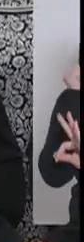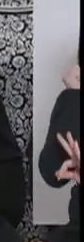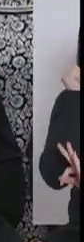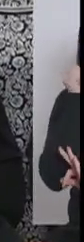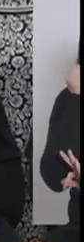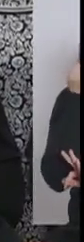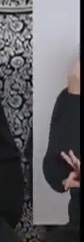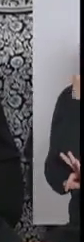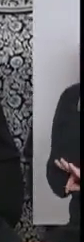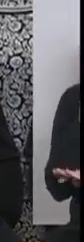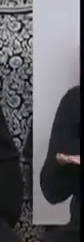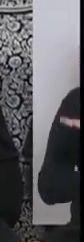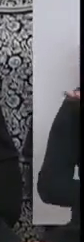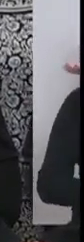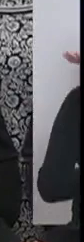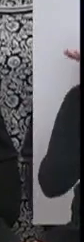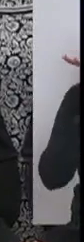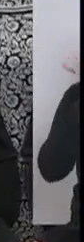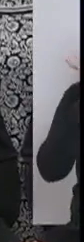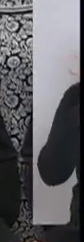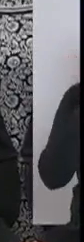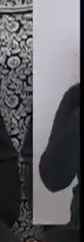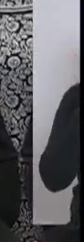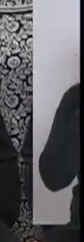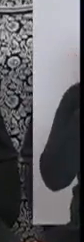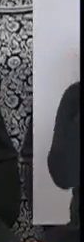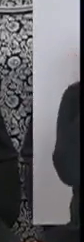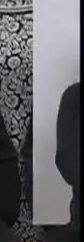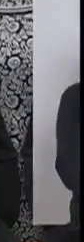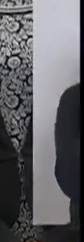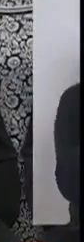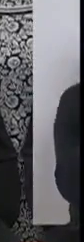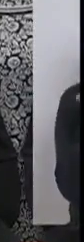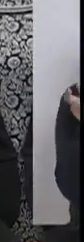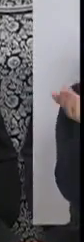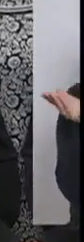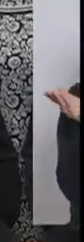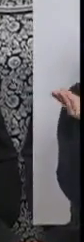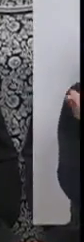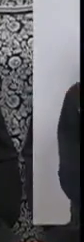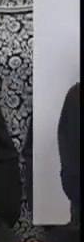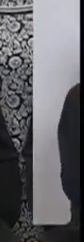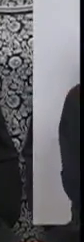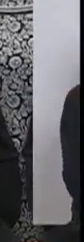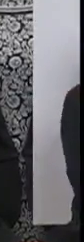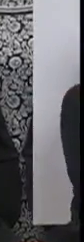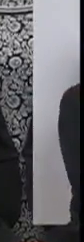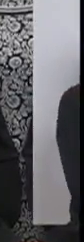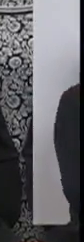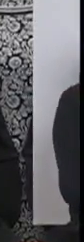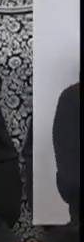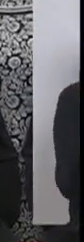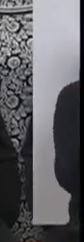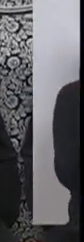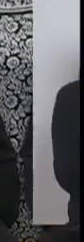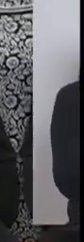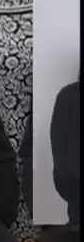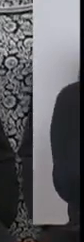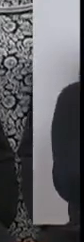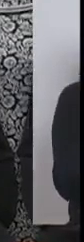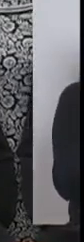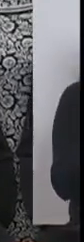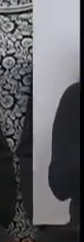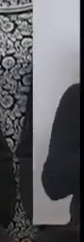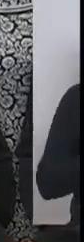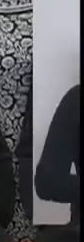Piñera. Y lo de ayer, de anunciar que se iba a ir al Tribunal Constitucional, fue un golpe de agua